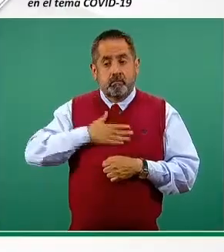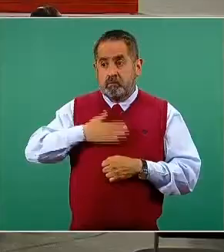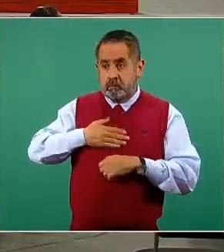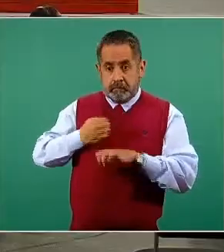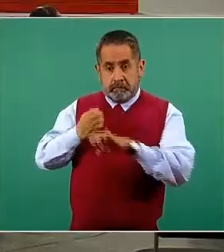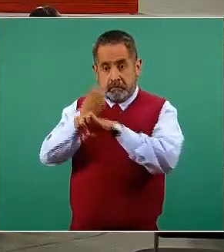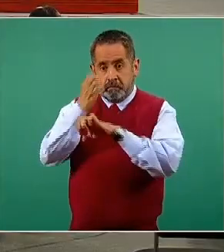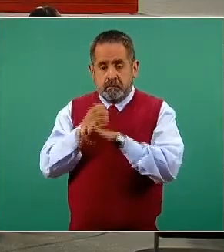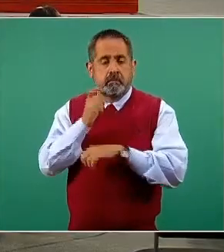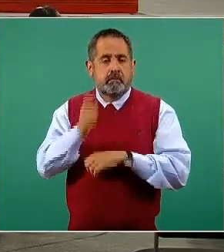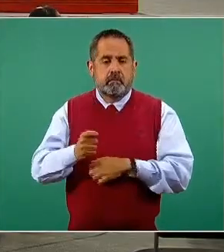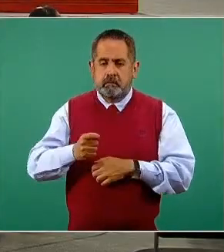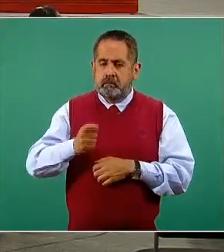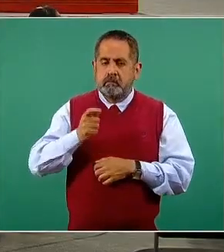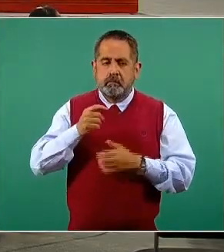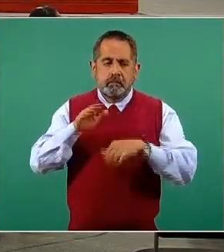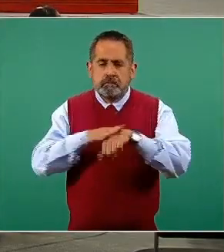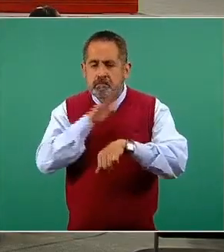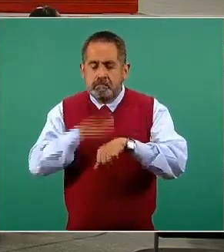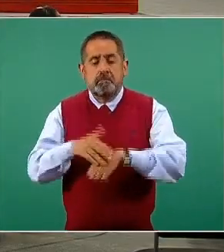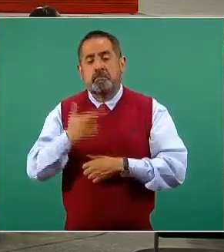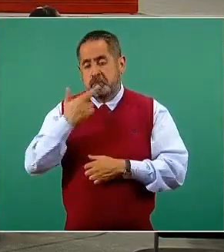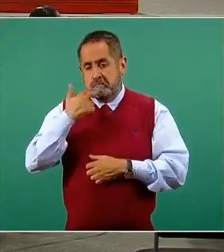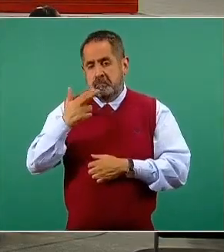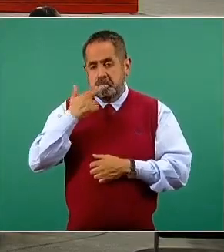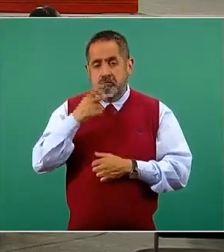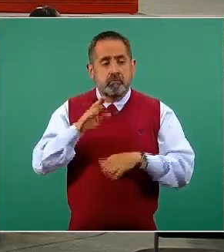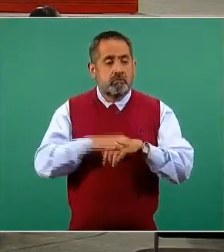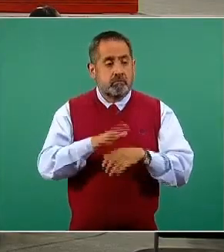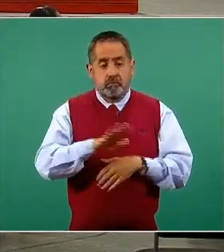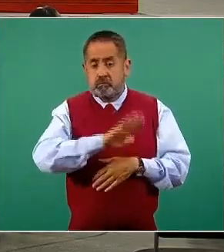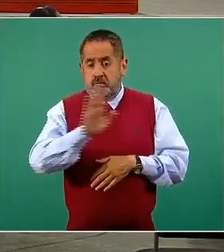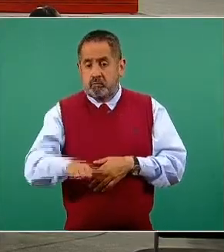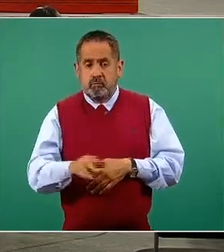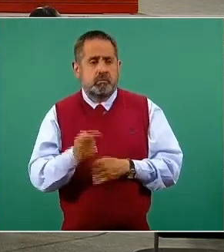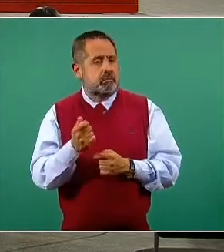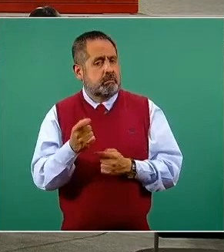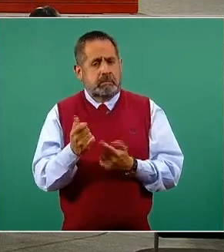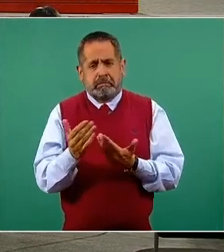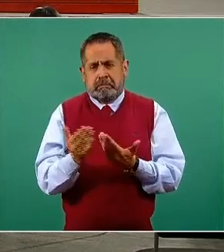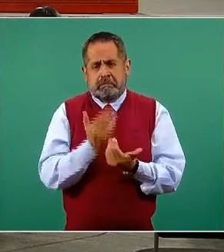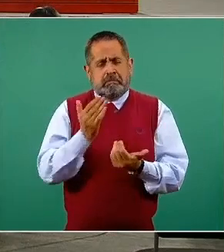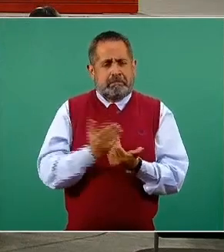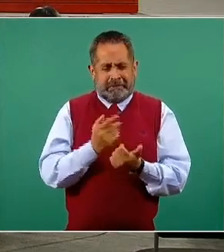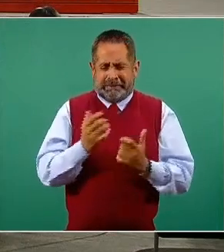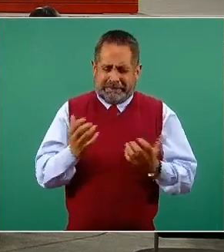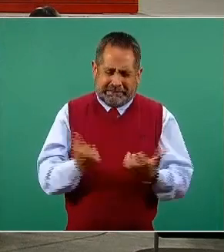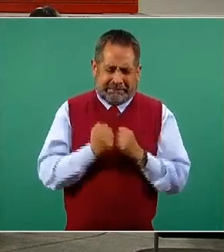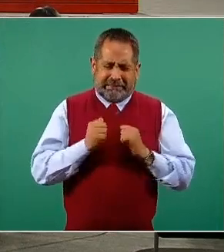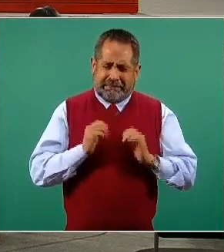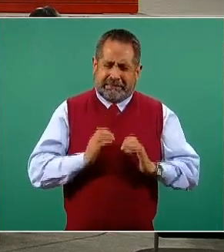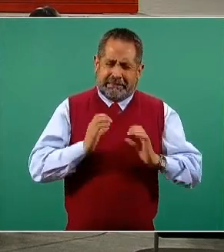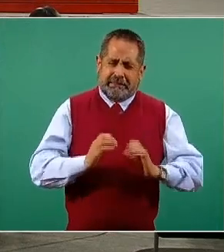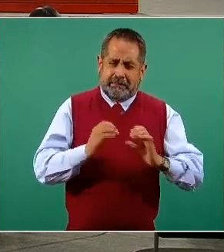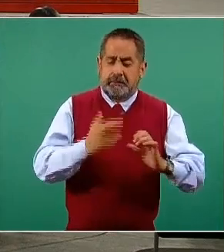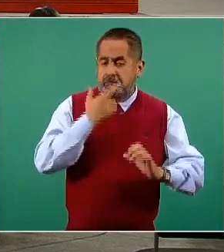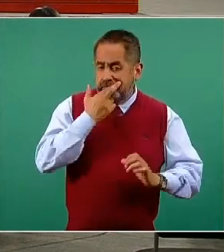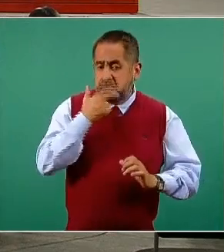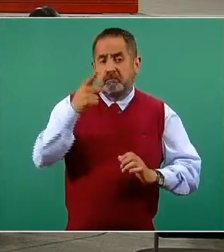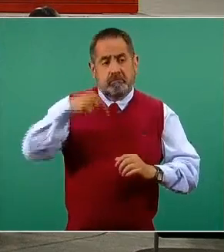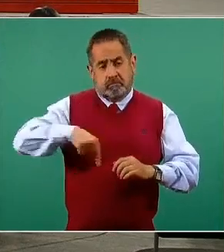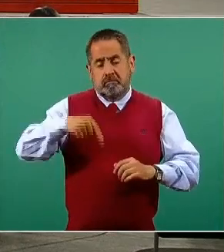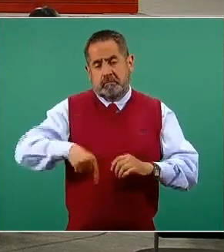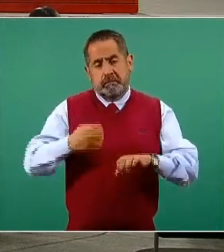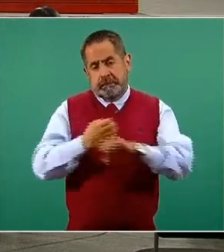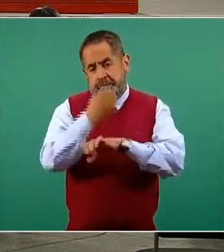tenemos mejor desempeño en cuanto a la letalidad, somos del grupo de entidades que ha tenido este mejor desempeño y